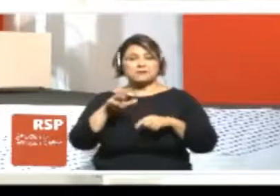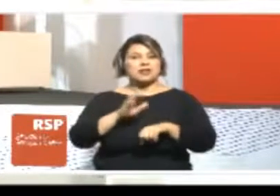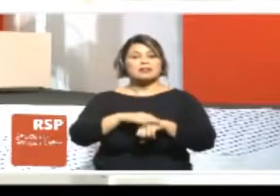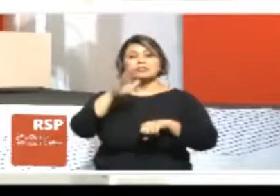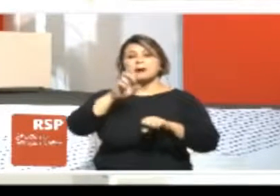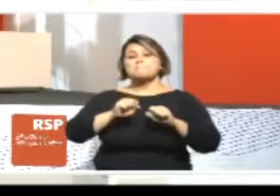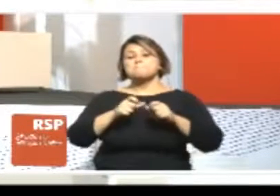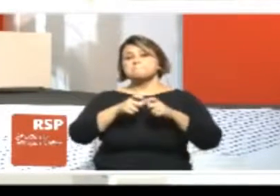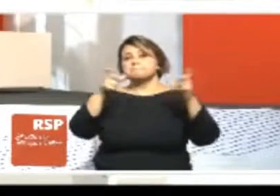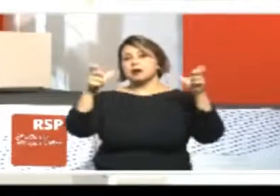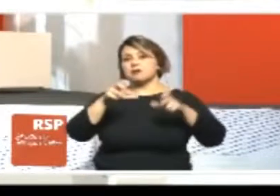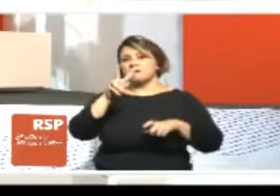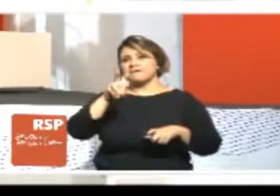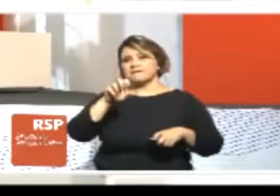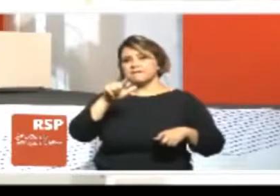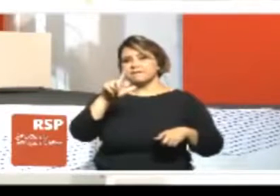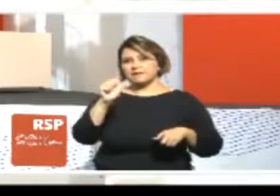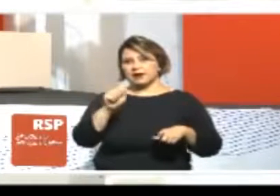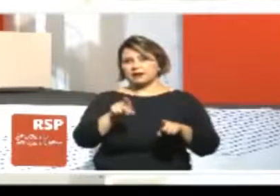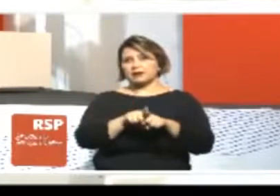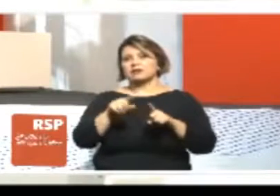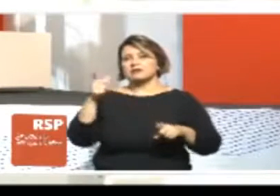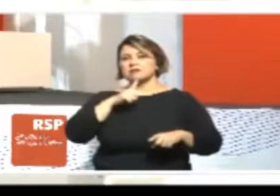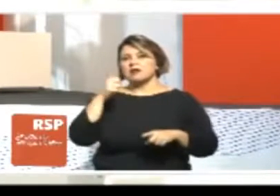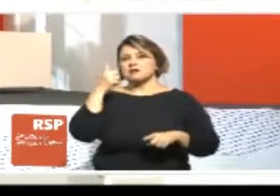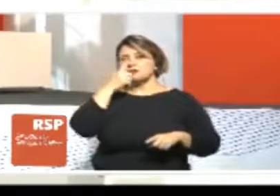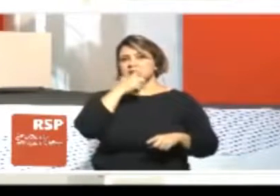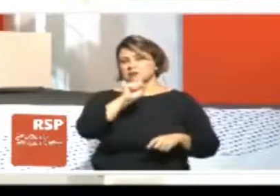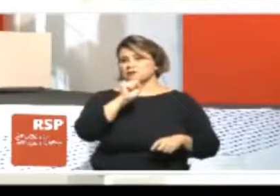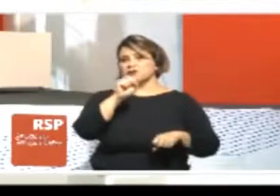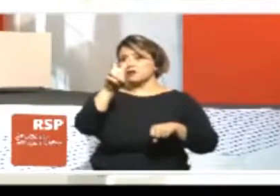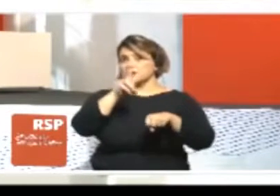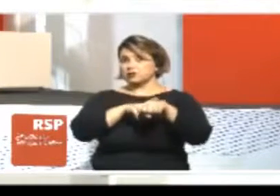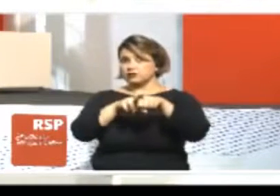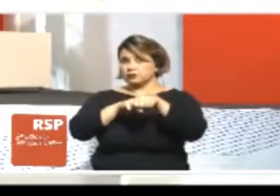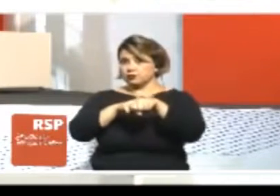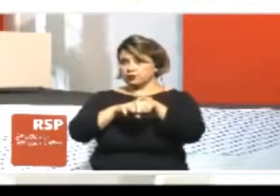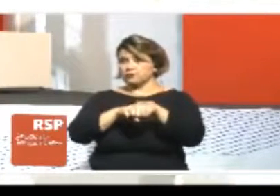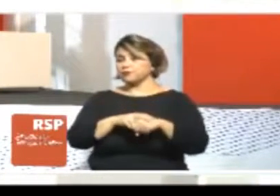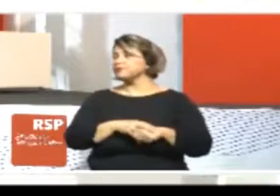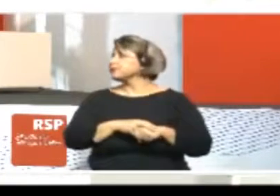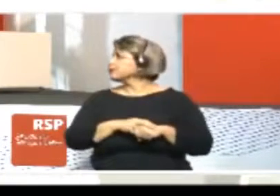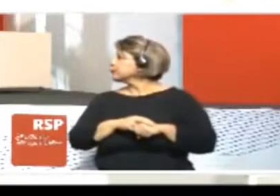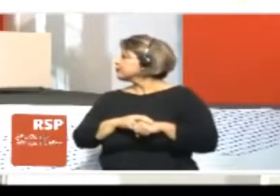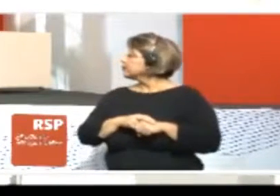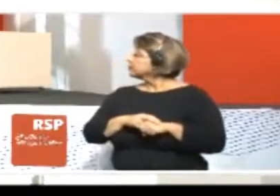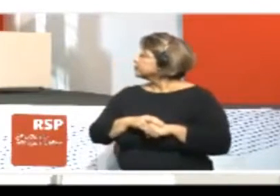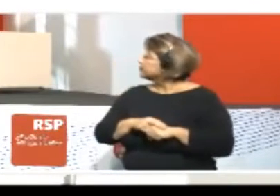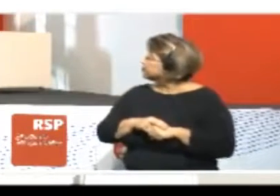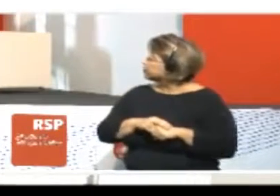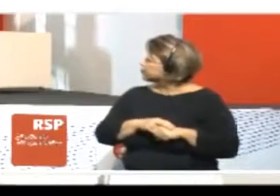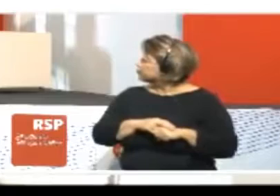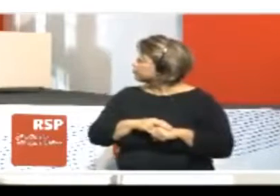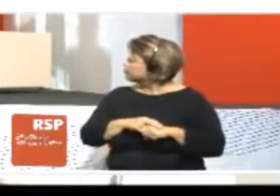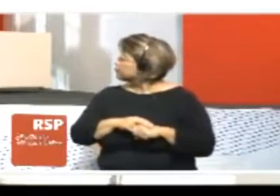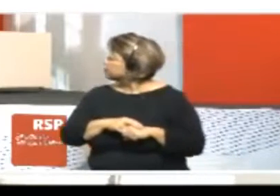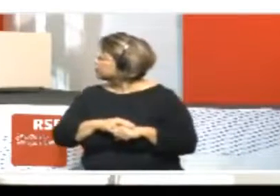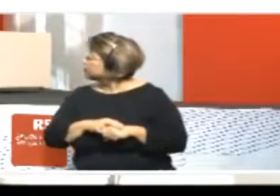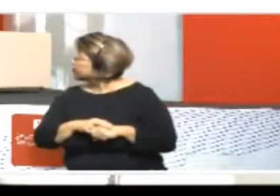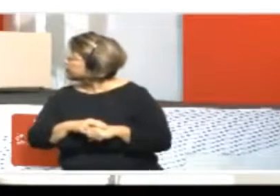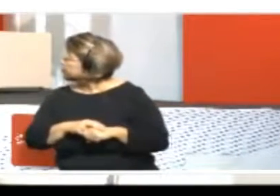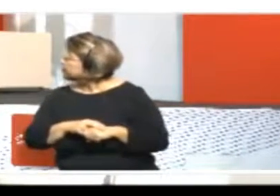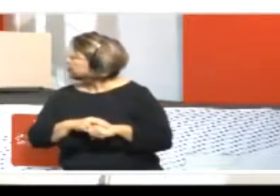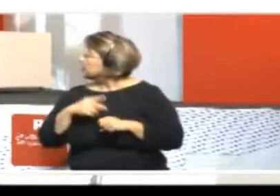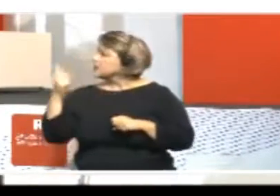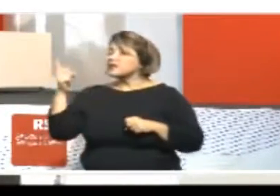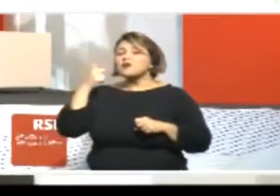un ganador. ¿Qué más vimos allá? Vamos a ver cuál es el género de todas las personas que aplicaron